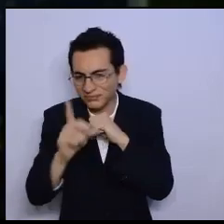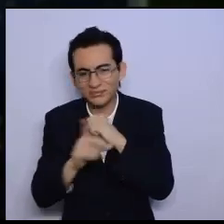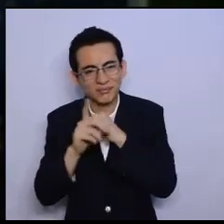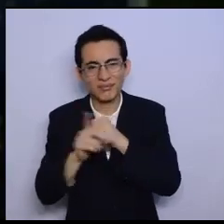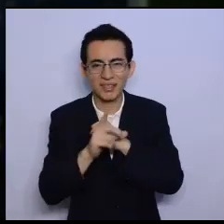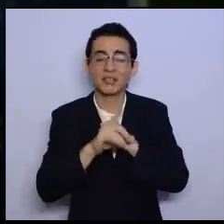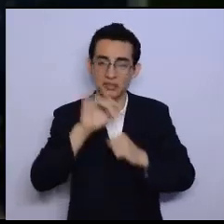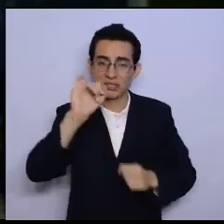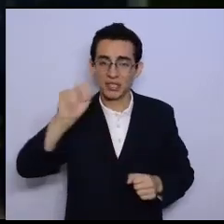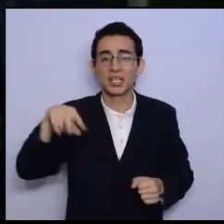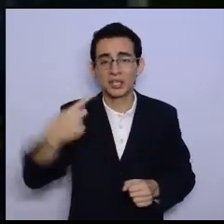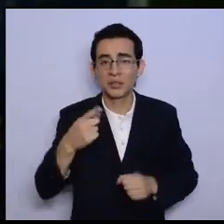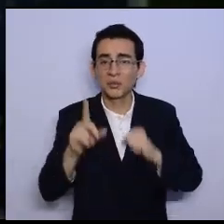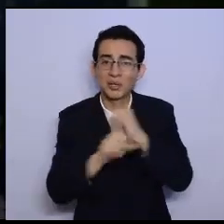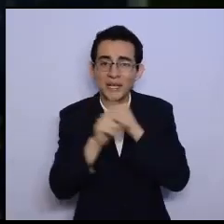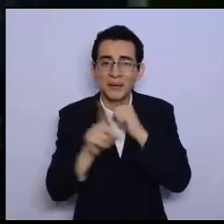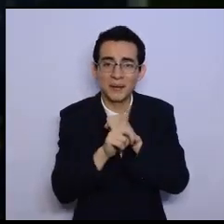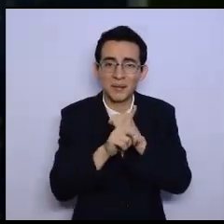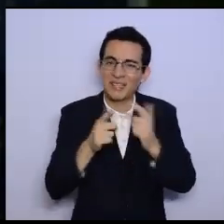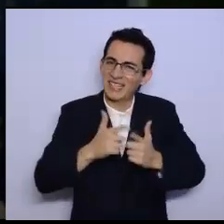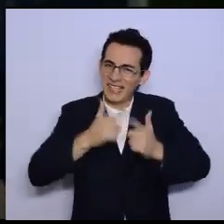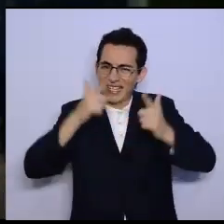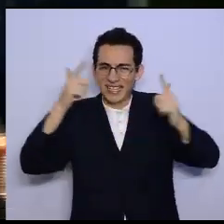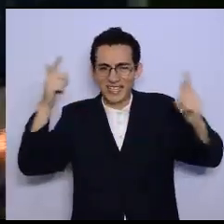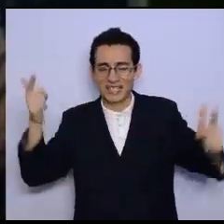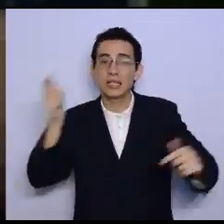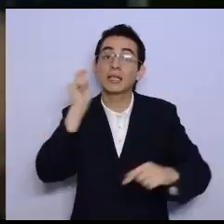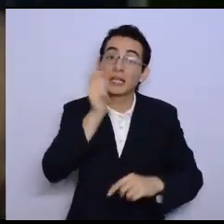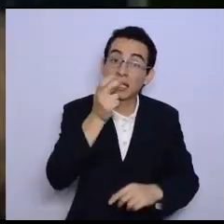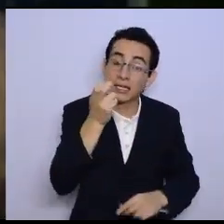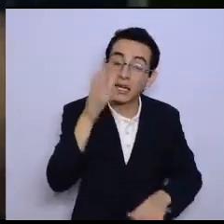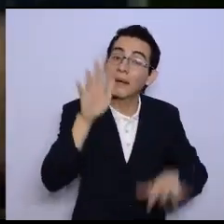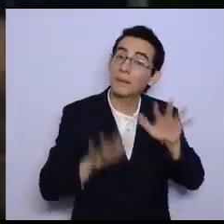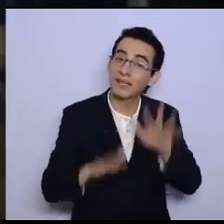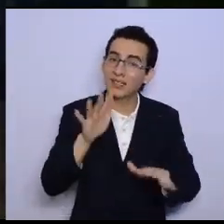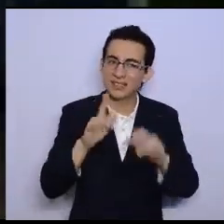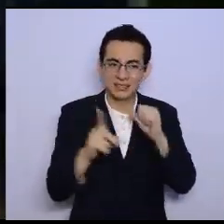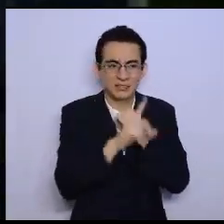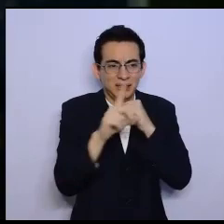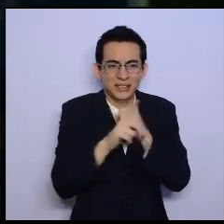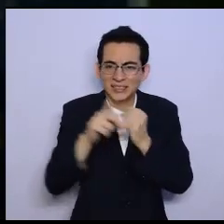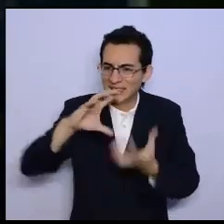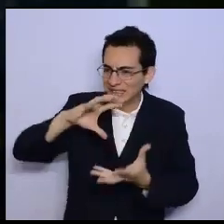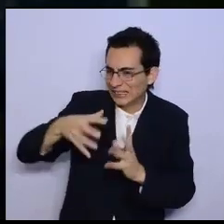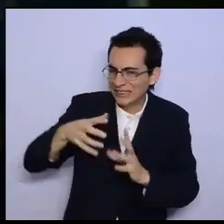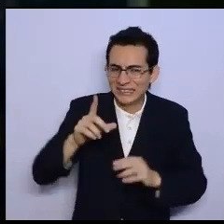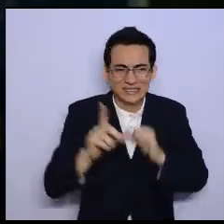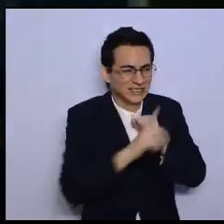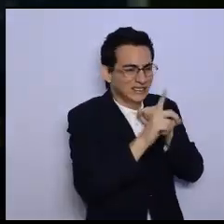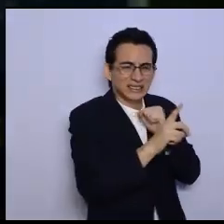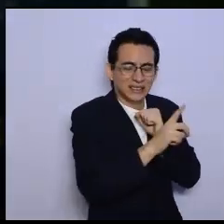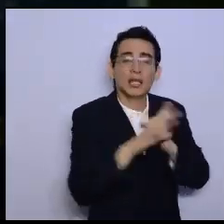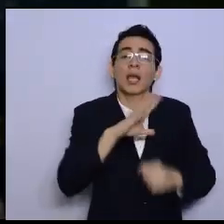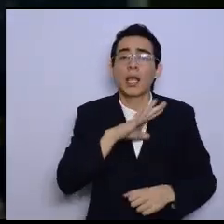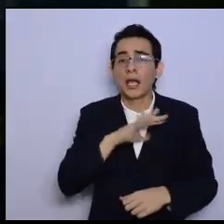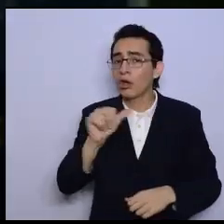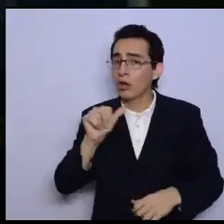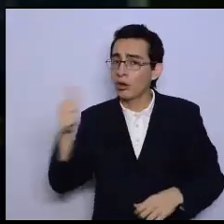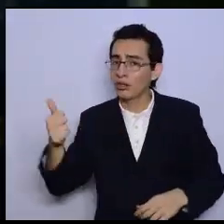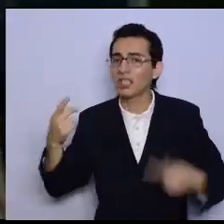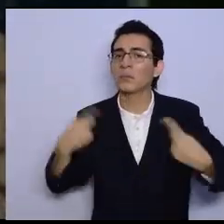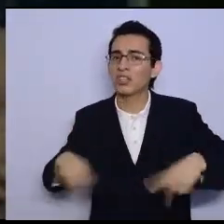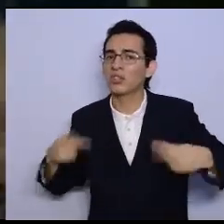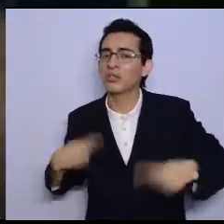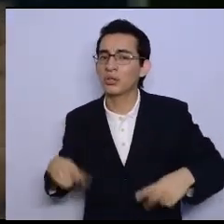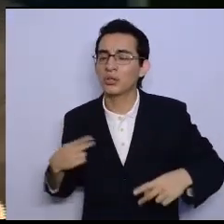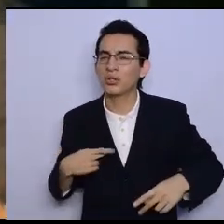problema, una situación que les aflige y que los mete en depresión. Otros tal vez